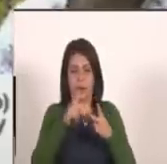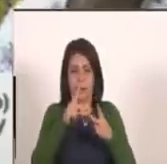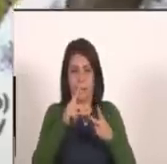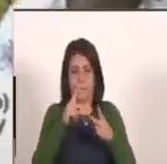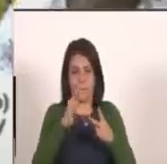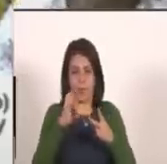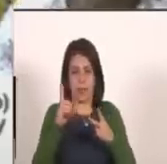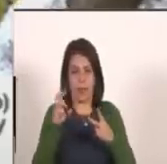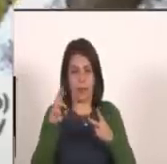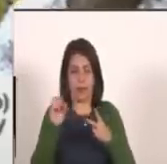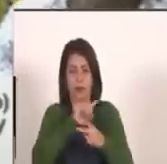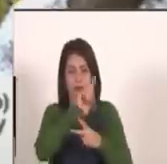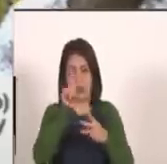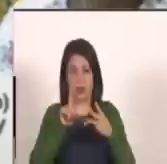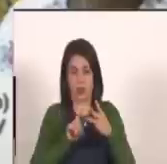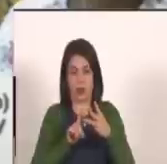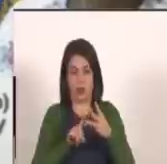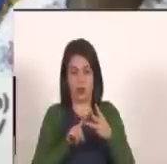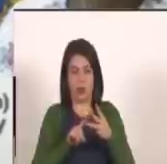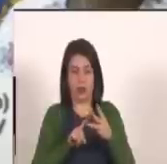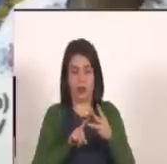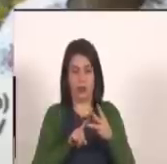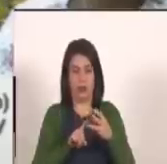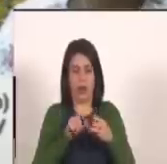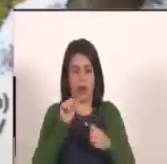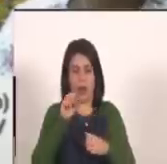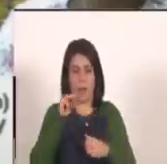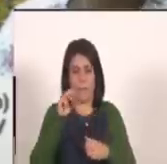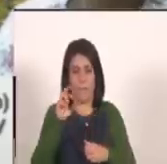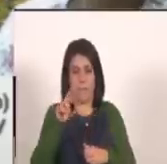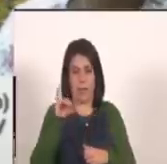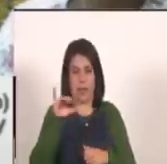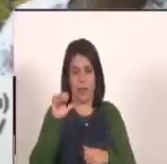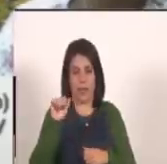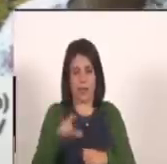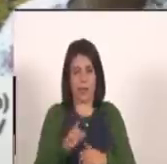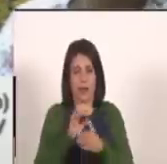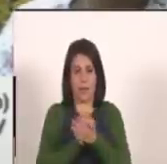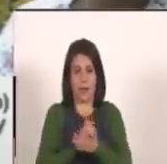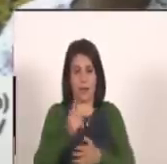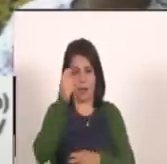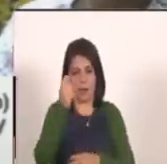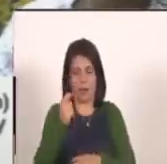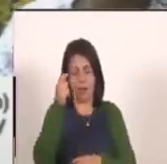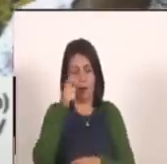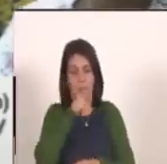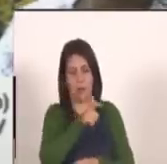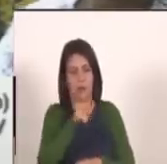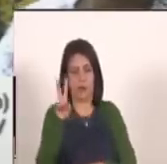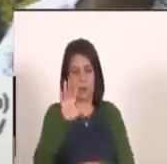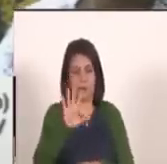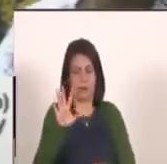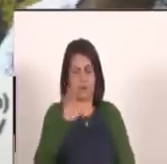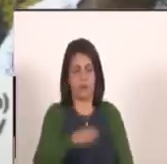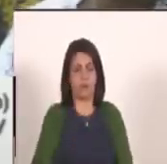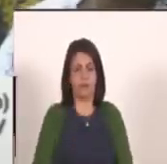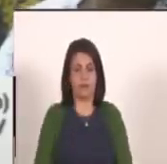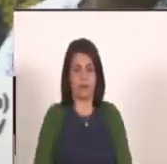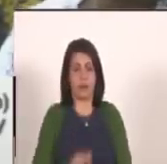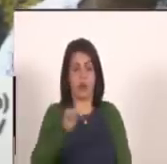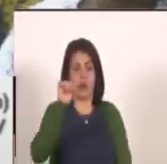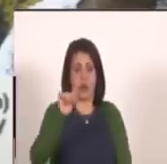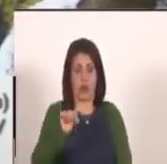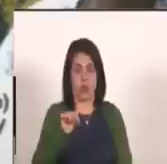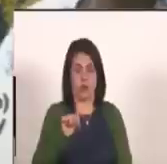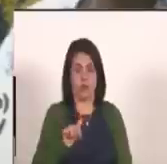Pedro Infante, segunda vicepresidenta América Pérez, colegas parlamentarios, pueblo de Venezuela. El